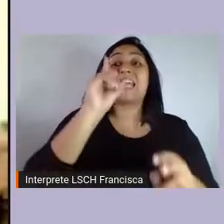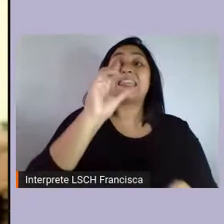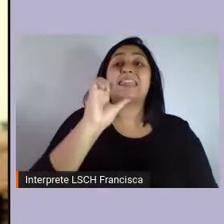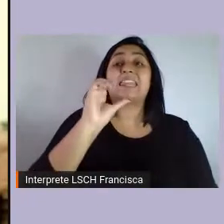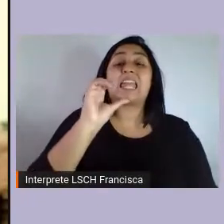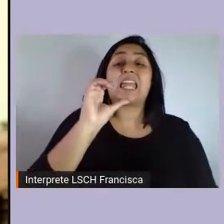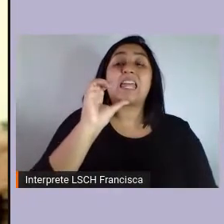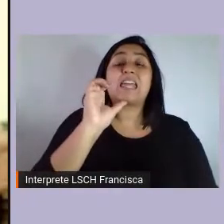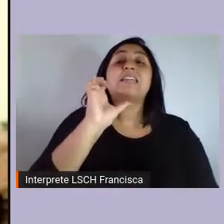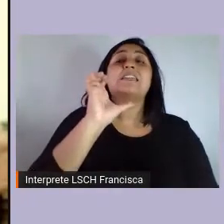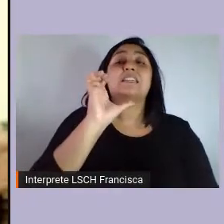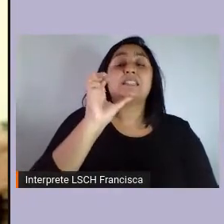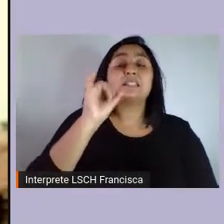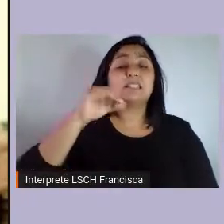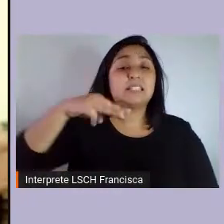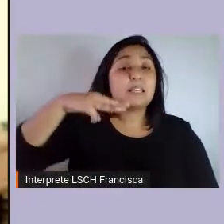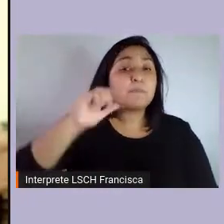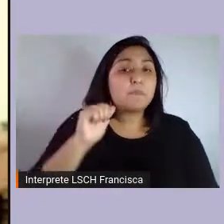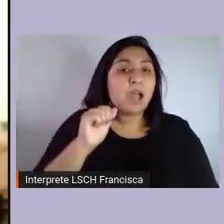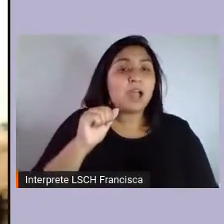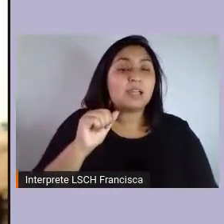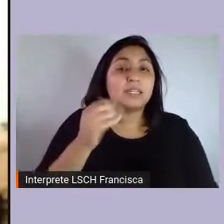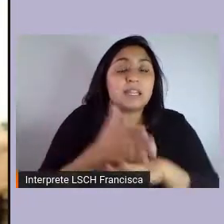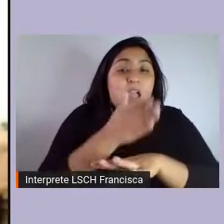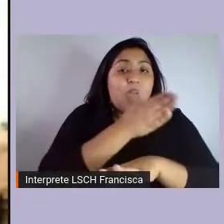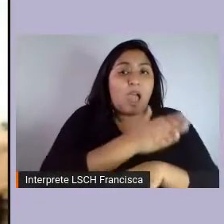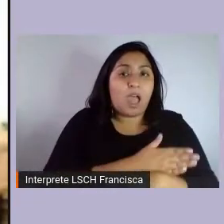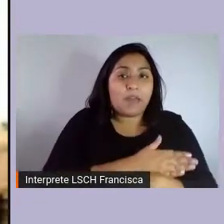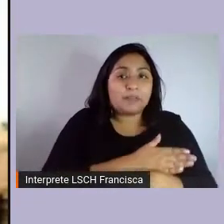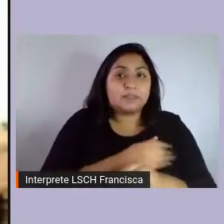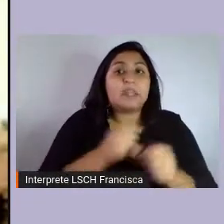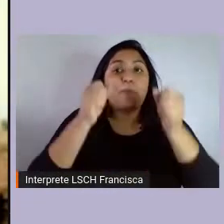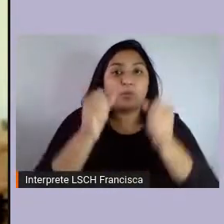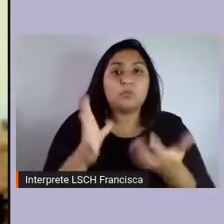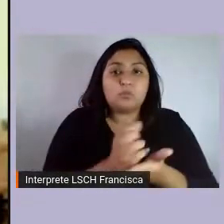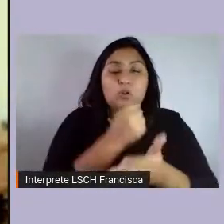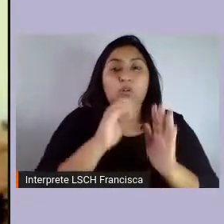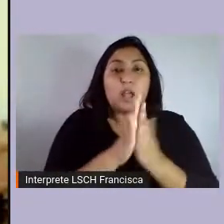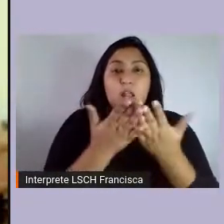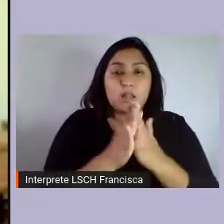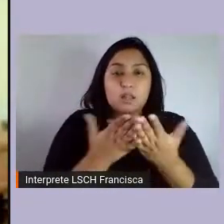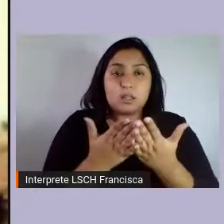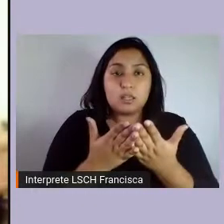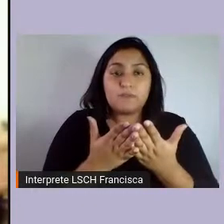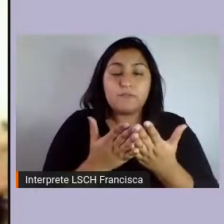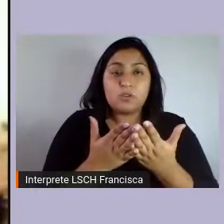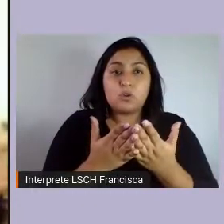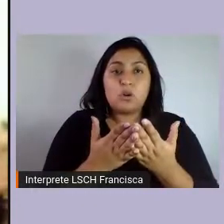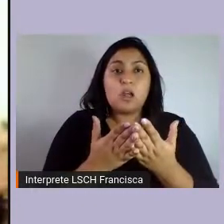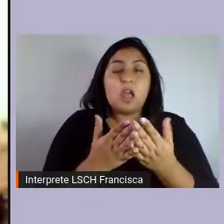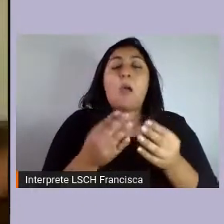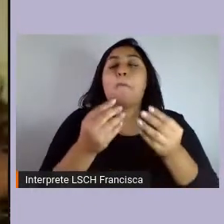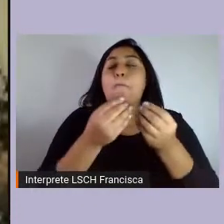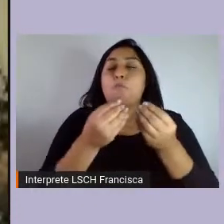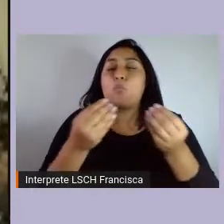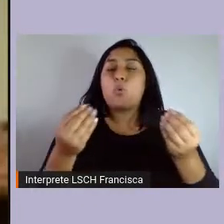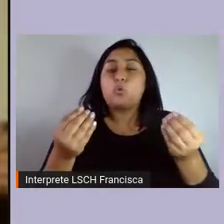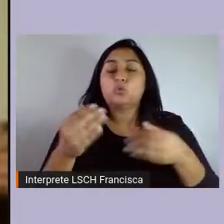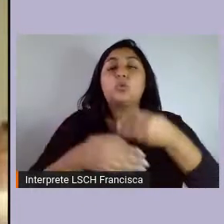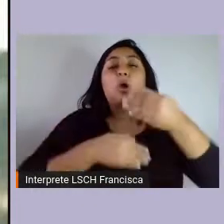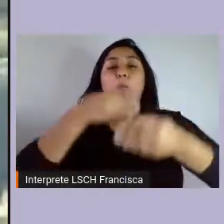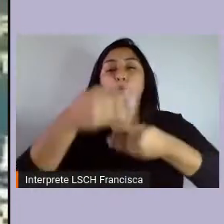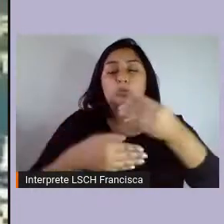varios accidentes antes de llegar a ser el libro que conocemos o el libro que ha sido reeditado en